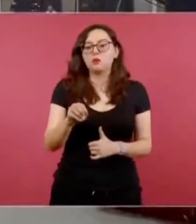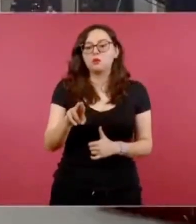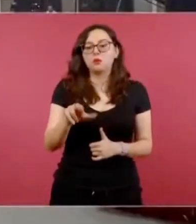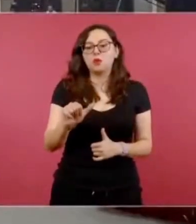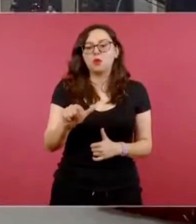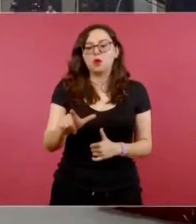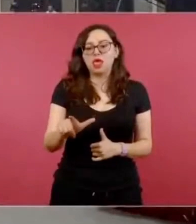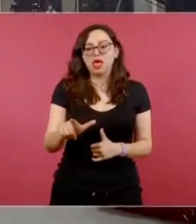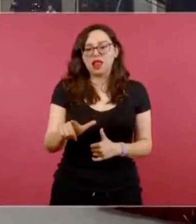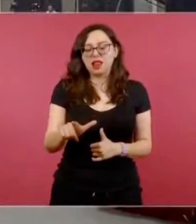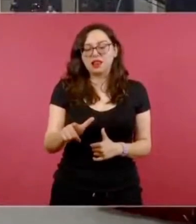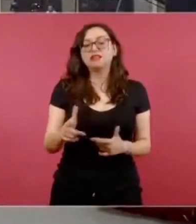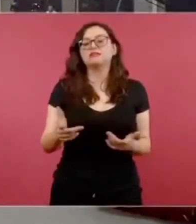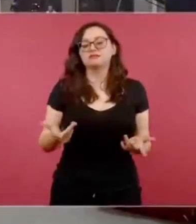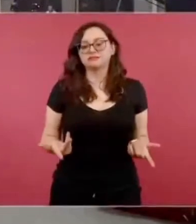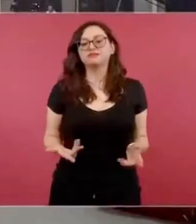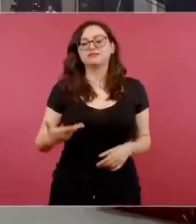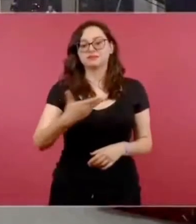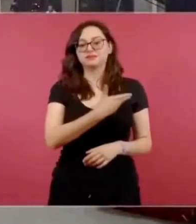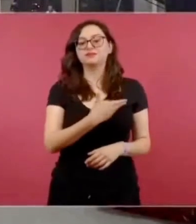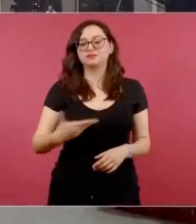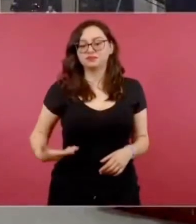Y por eso decía el presidente Juárez,